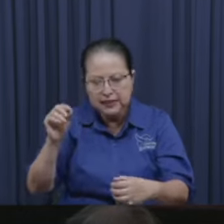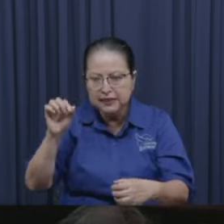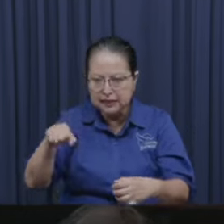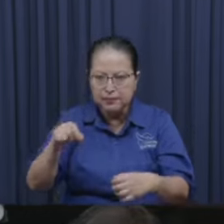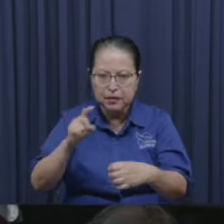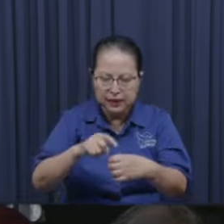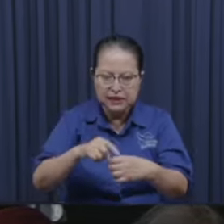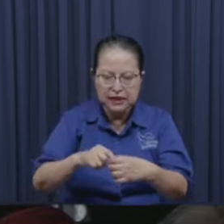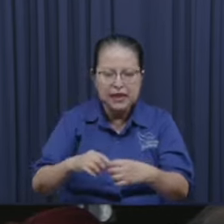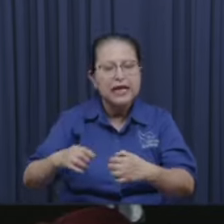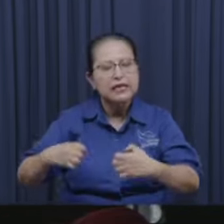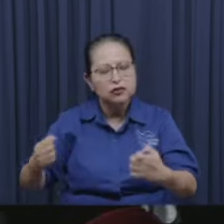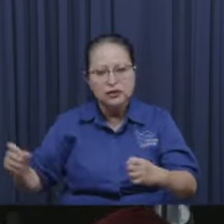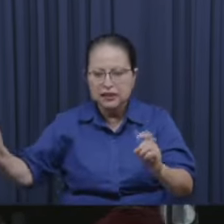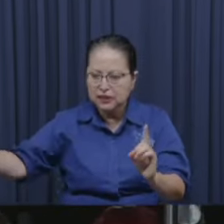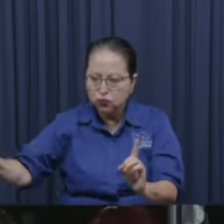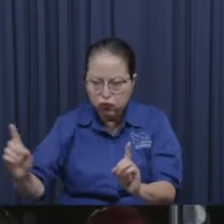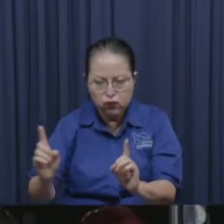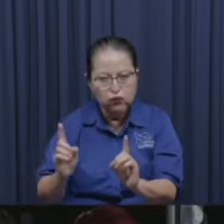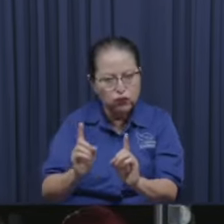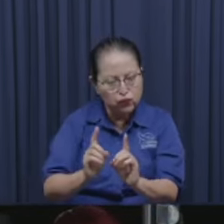nosotros tremenda